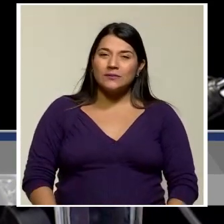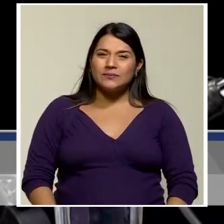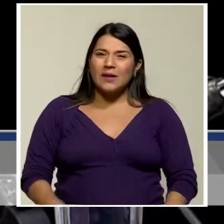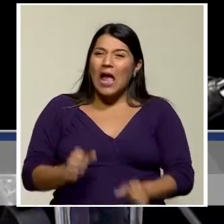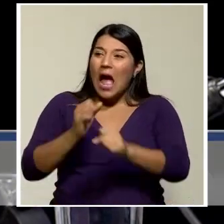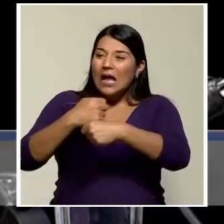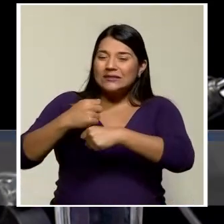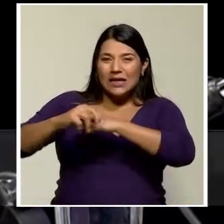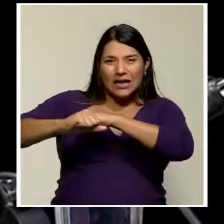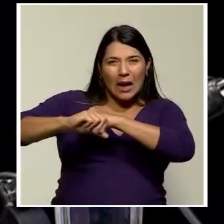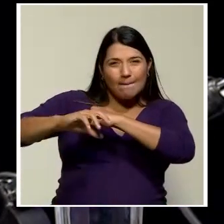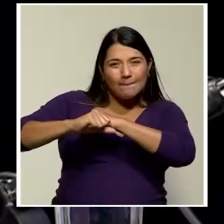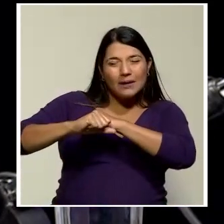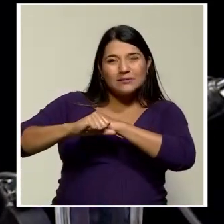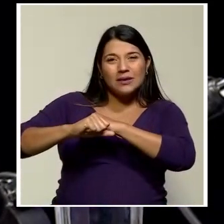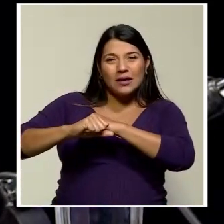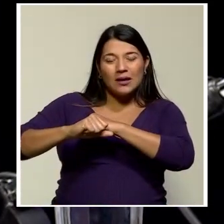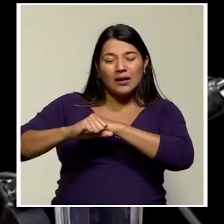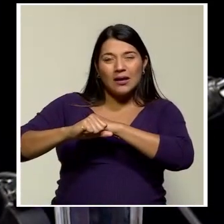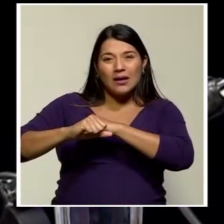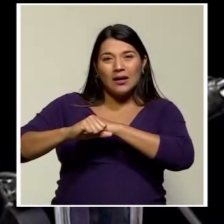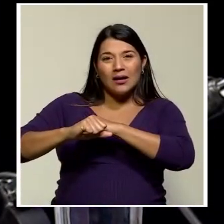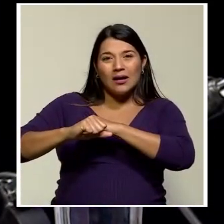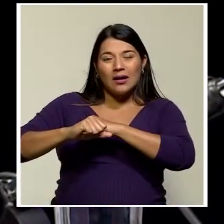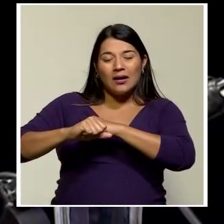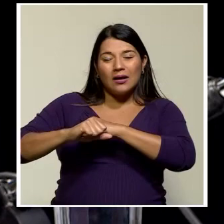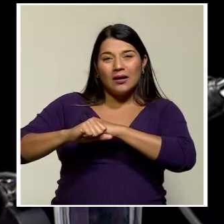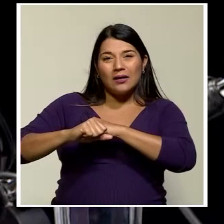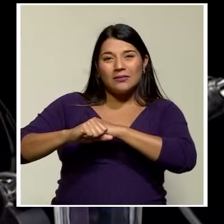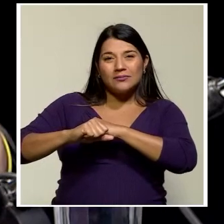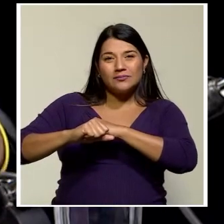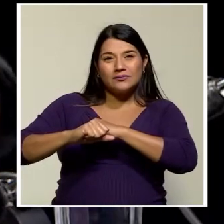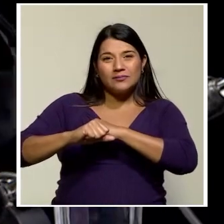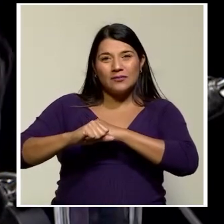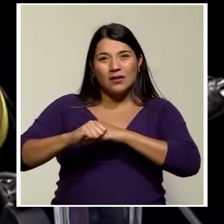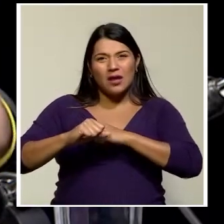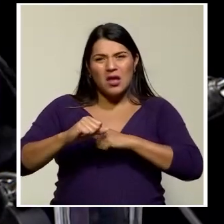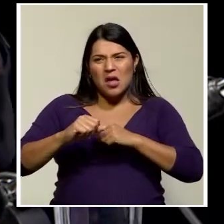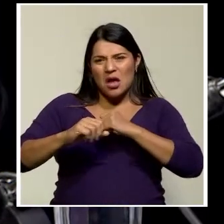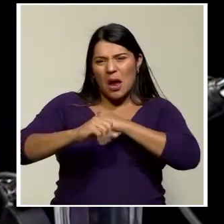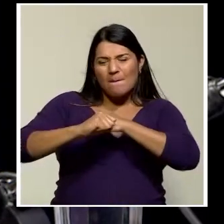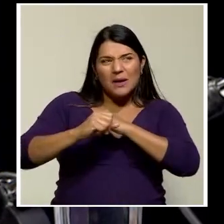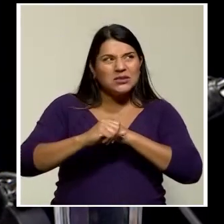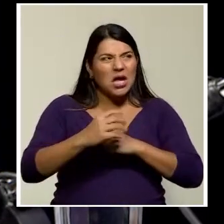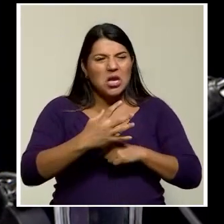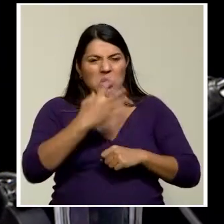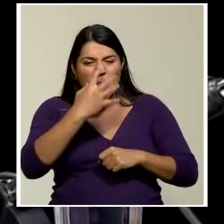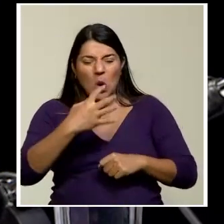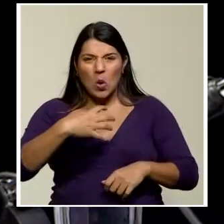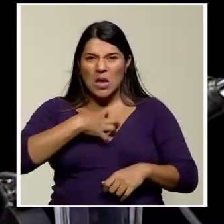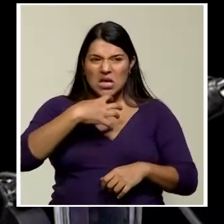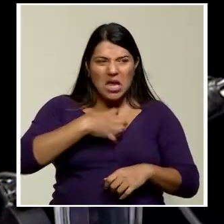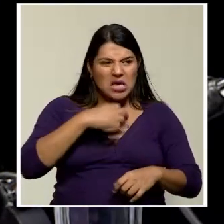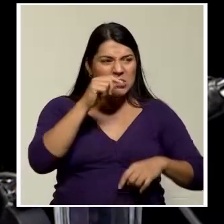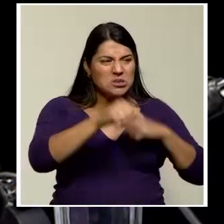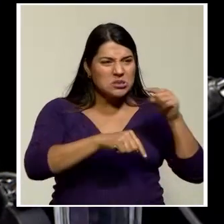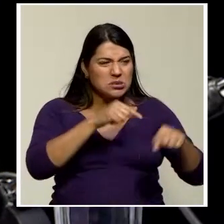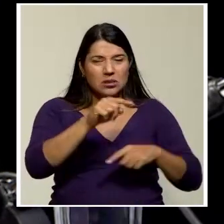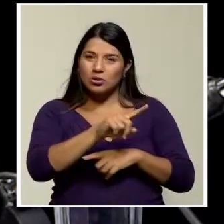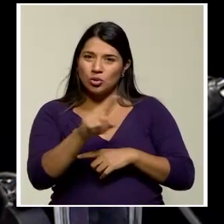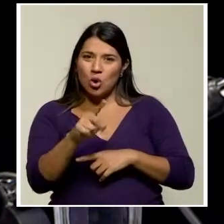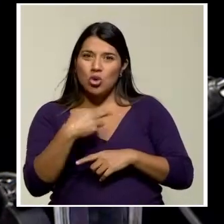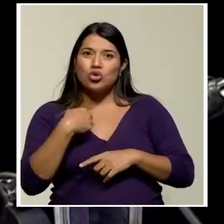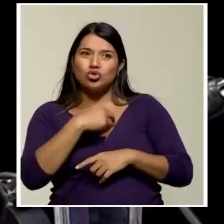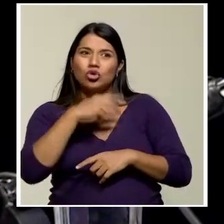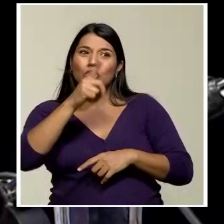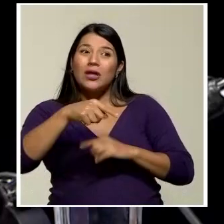hacer una campaña únicamente de enojo, de quejas, de ataques. Tenemos que poderle demostrar al